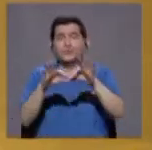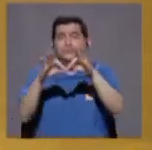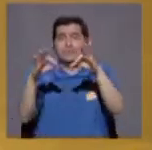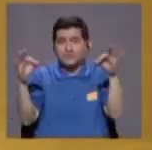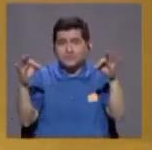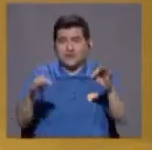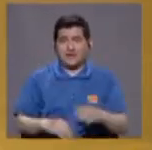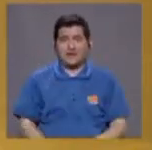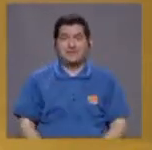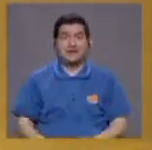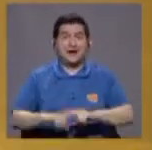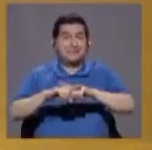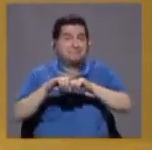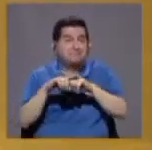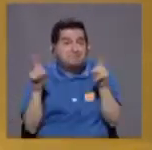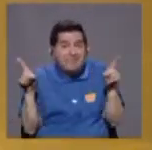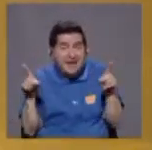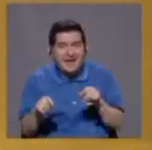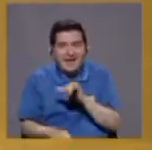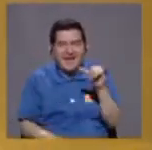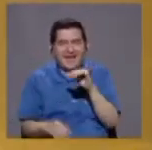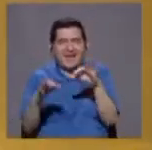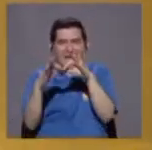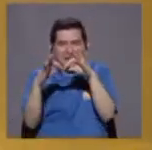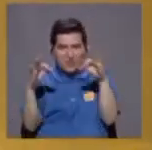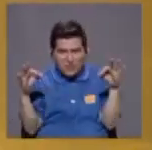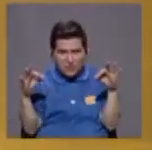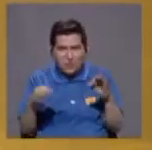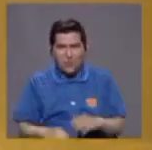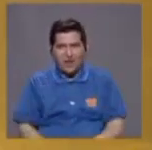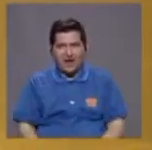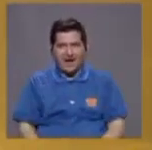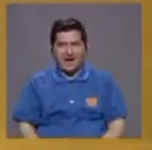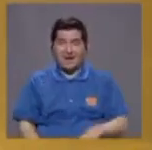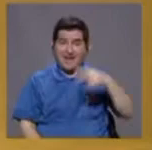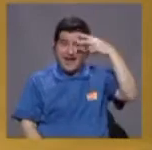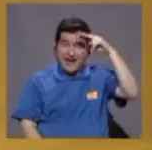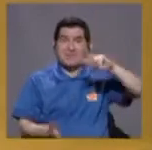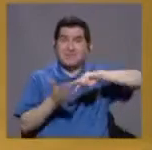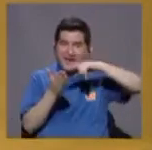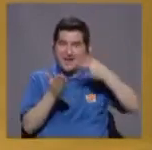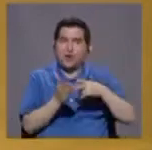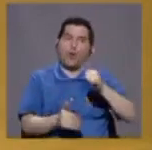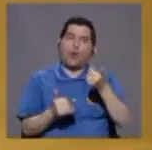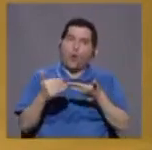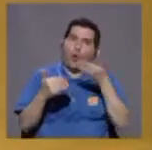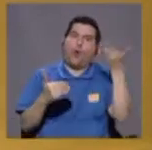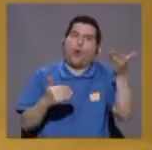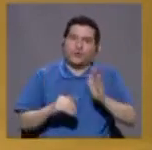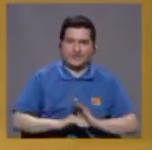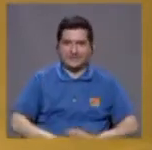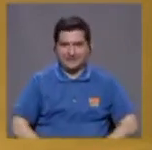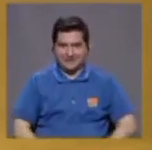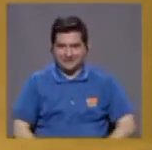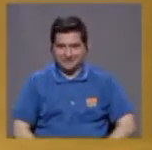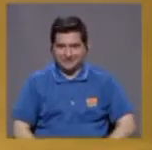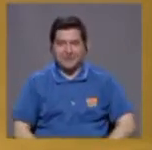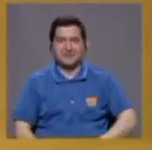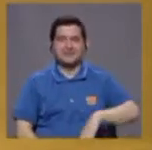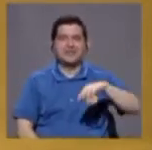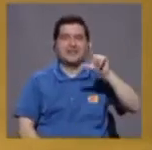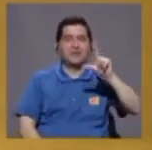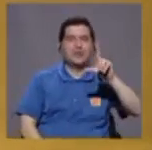ese término, pero esa misma frase, ese mismo adjetivo, en México quiere decir otra cosa, y entonces Luis